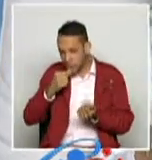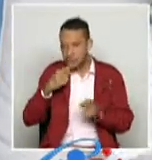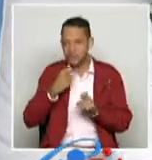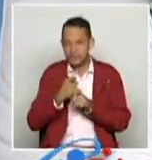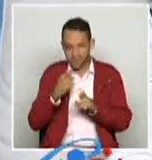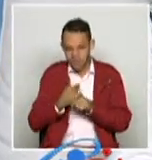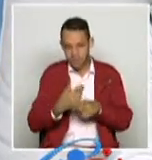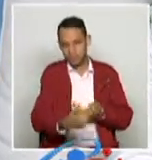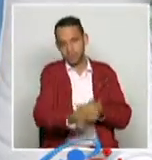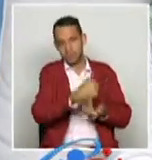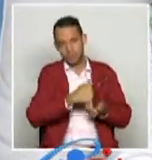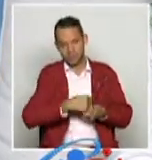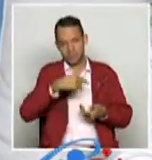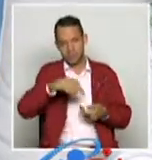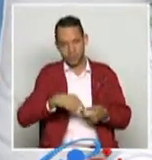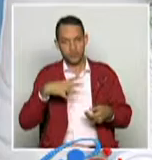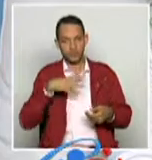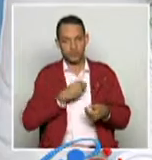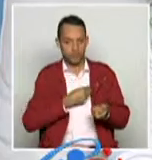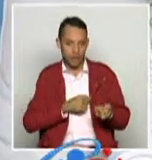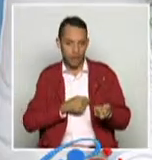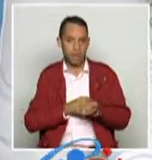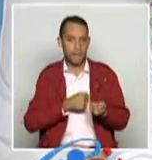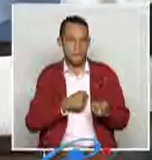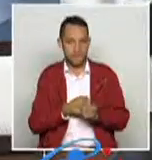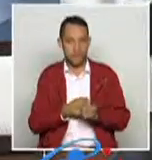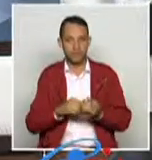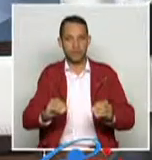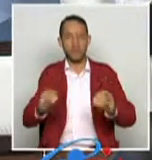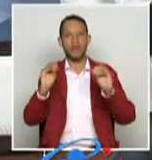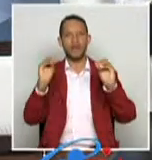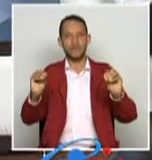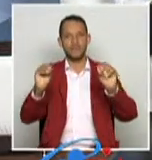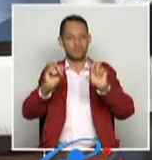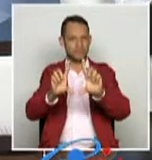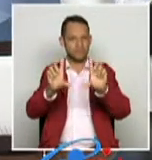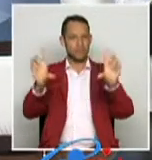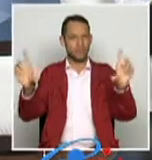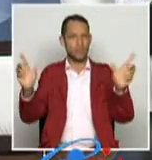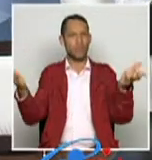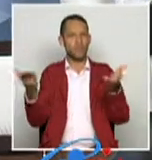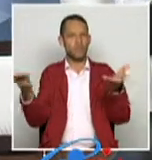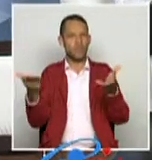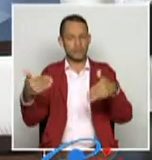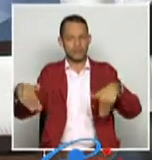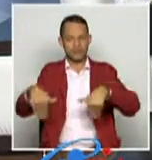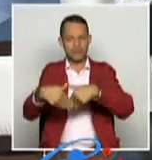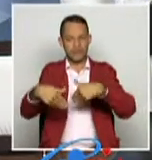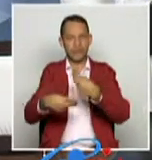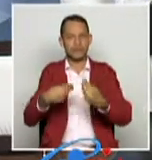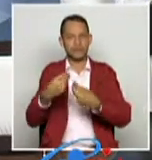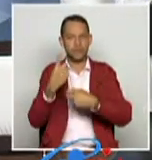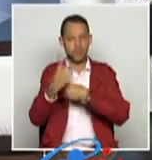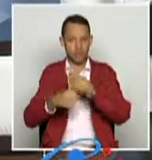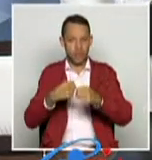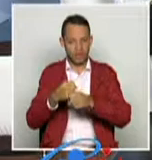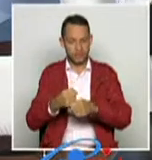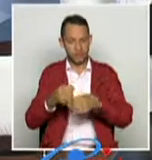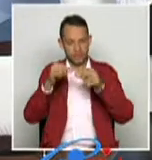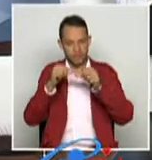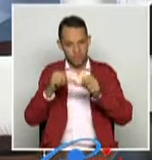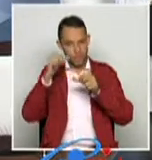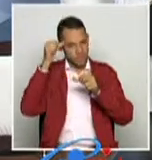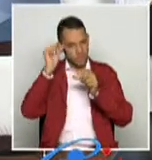cardíaca vengan a Pequeño Corazón. Ustedes van a tener una gran brigada, una gran actividad que hacen frecuentemente, cada año. ¿En qué